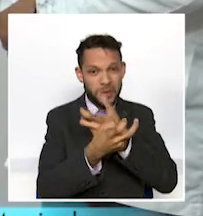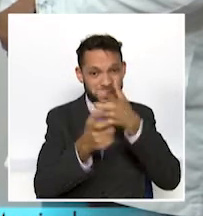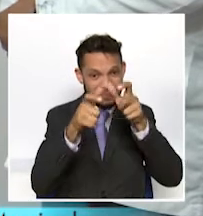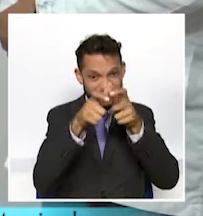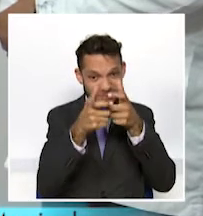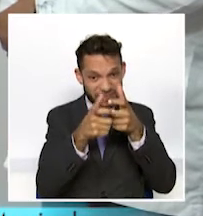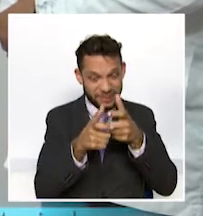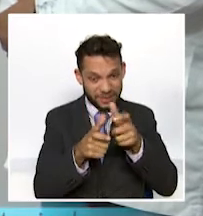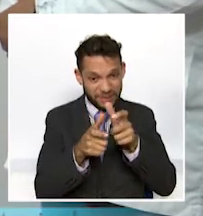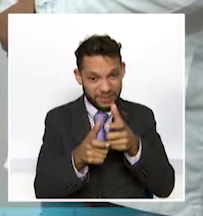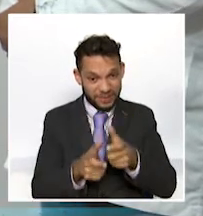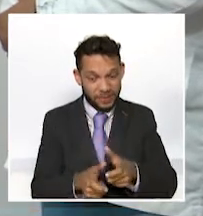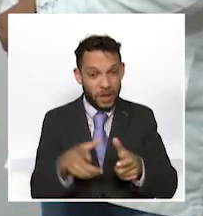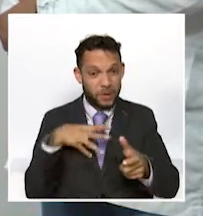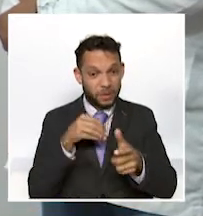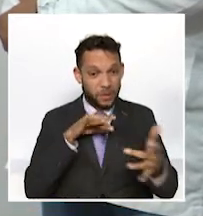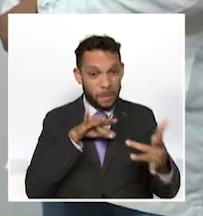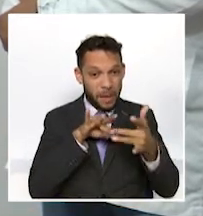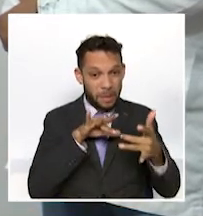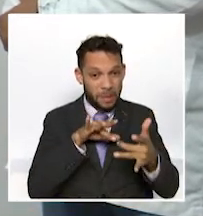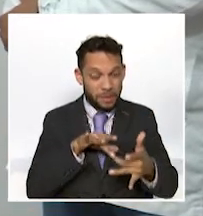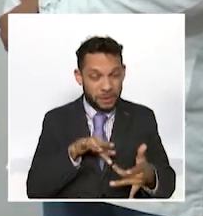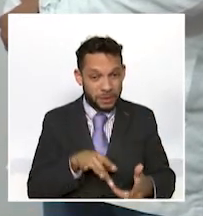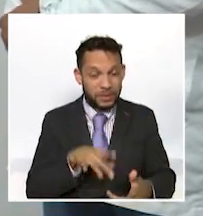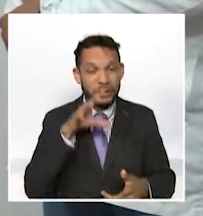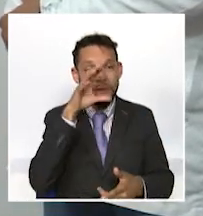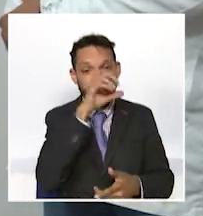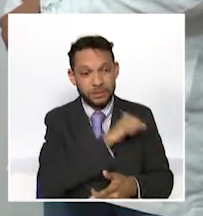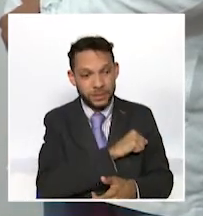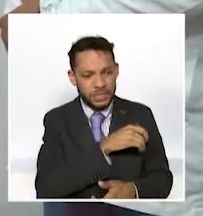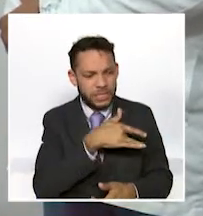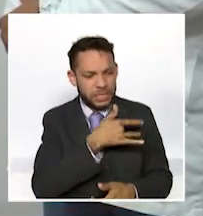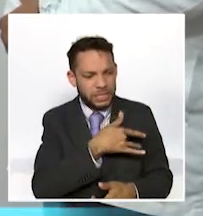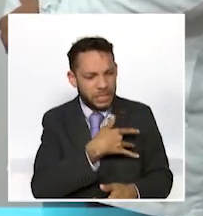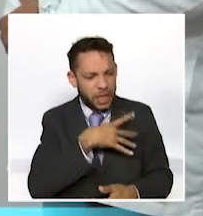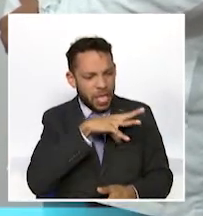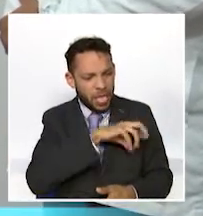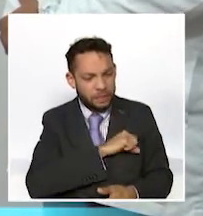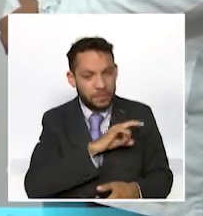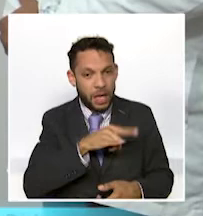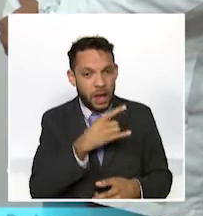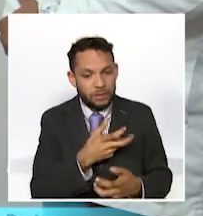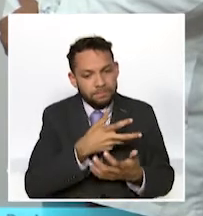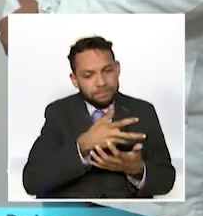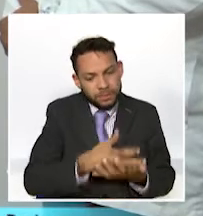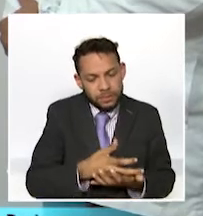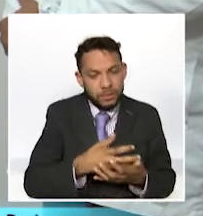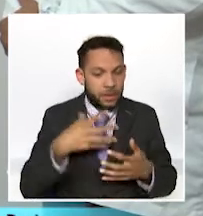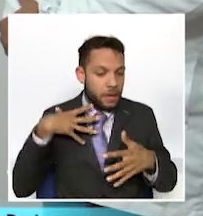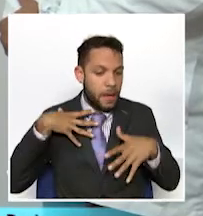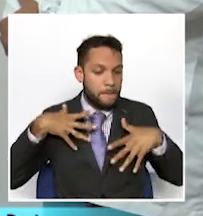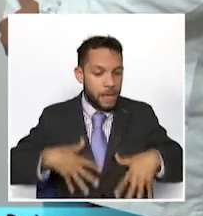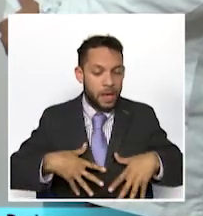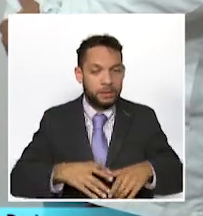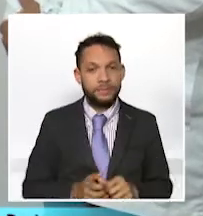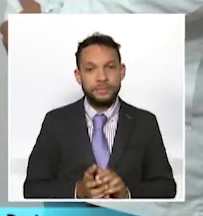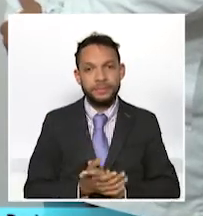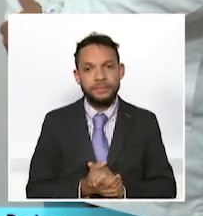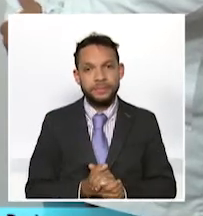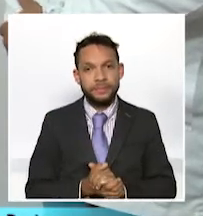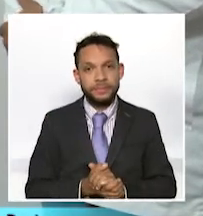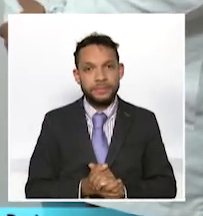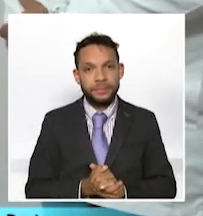sobre esas fascias vamos a poder detectar estados de tensión, y es ahí donde empezamos a manejar la manipulación.